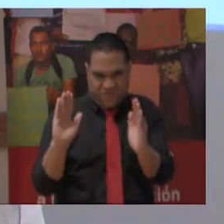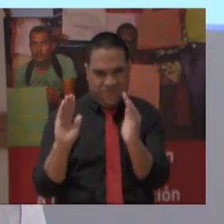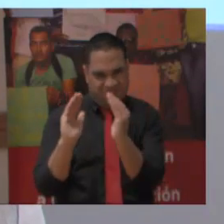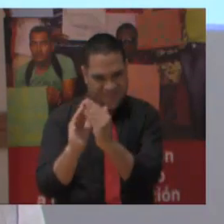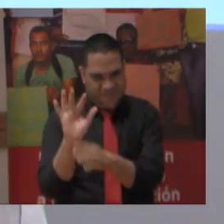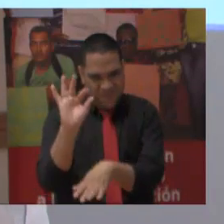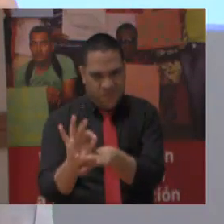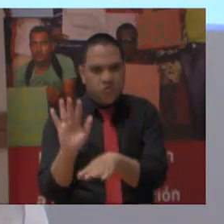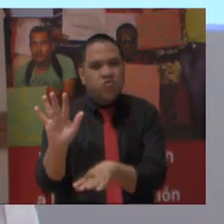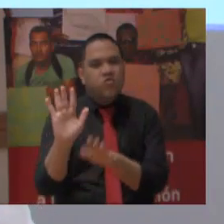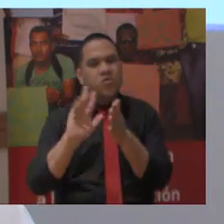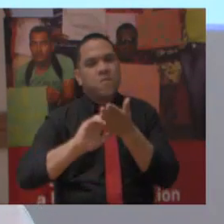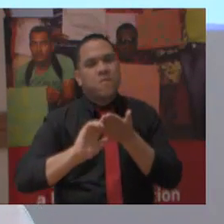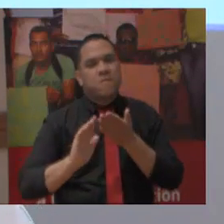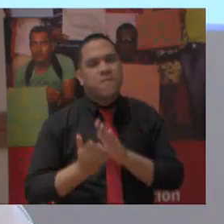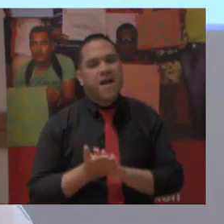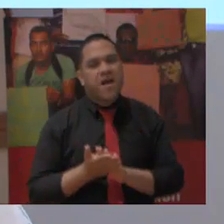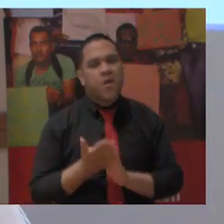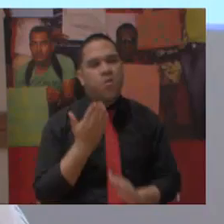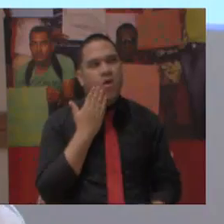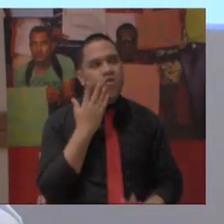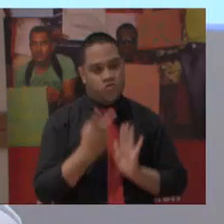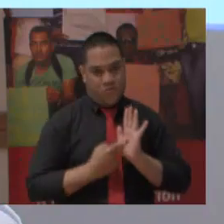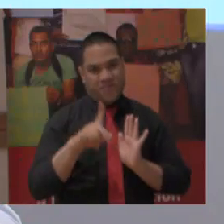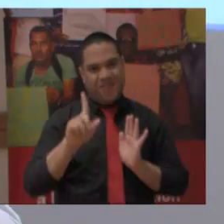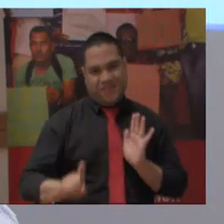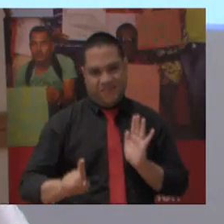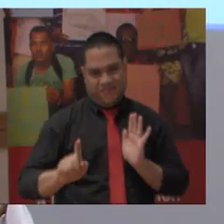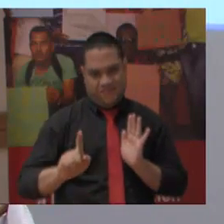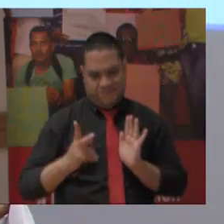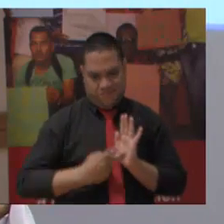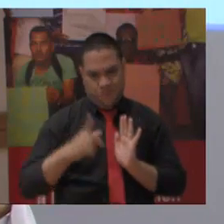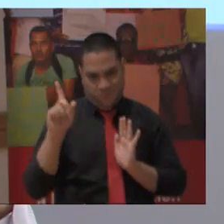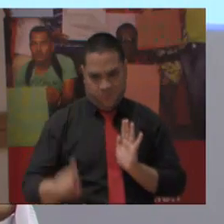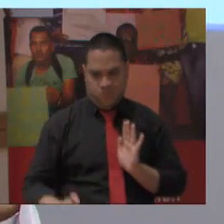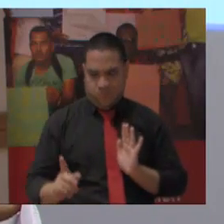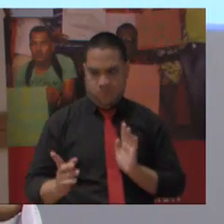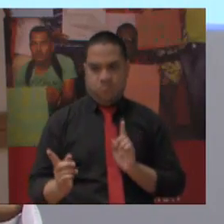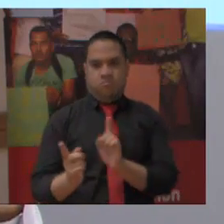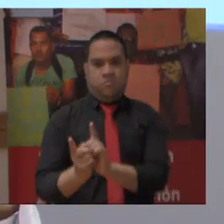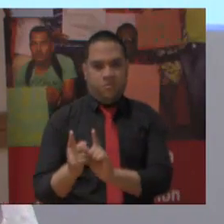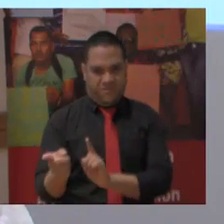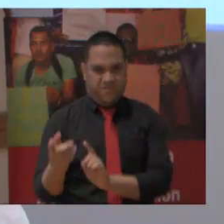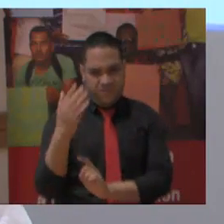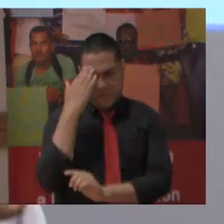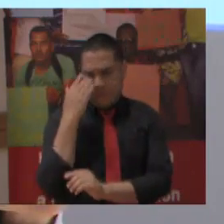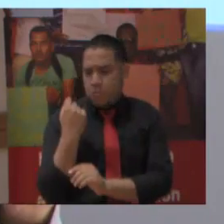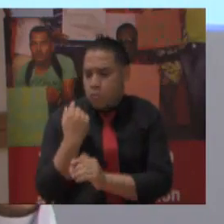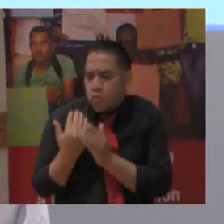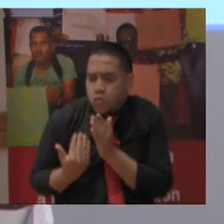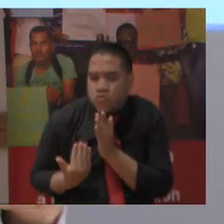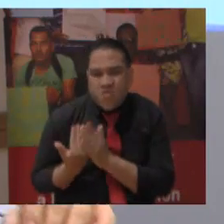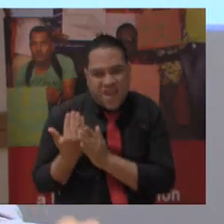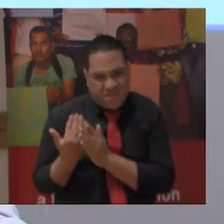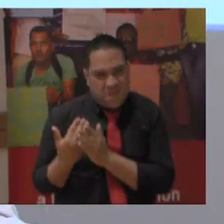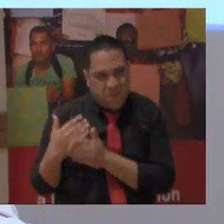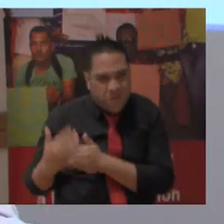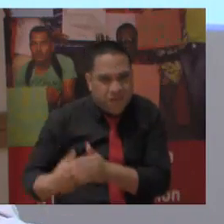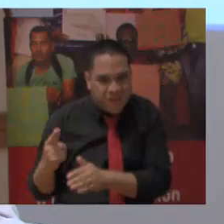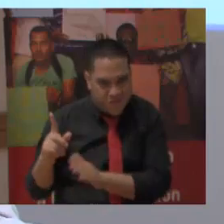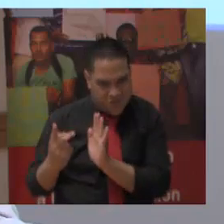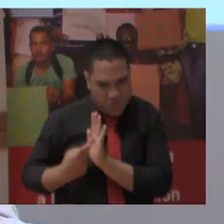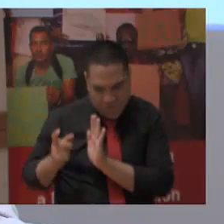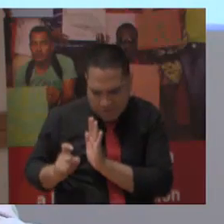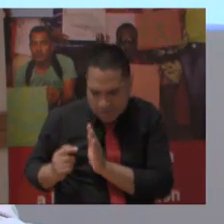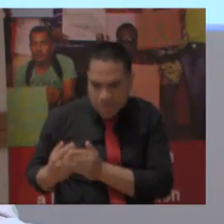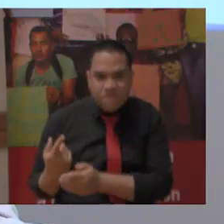que eran en eso fue en el 2006, pues eso era otro cuento, pues, o sea, apenas estaba arrancando el proceso, faltaba mucho